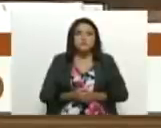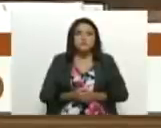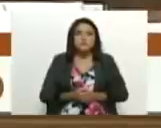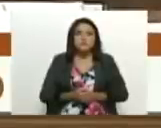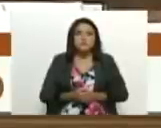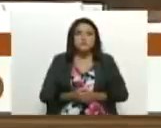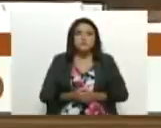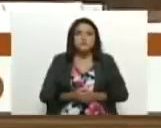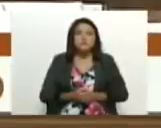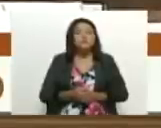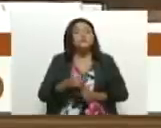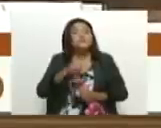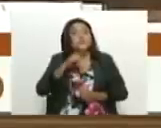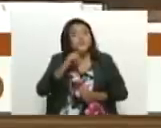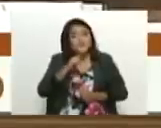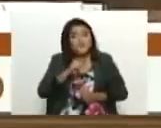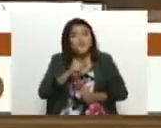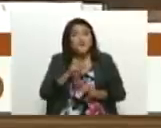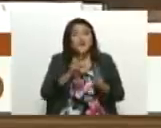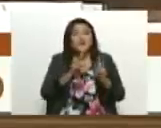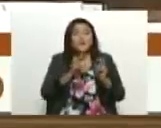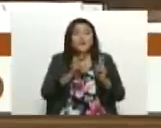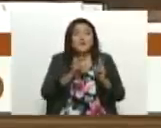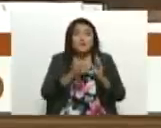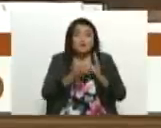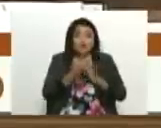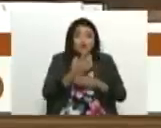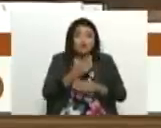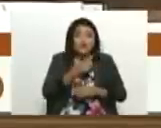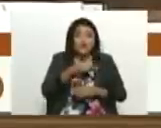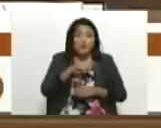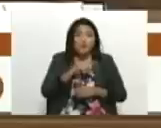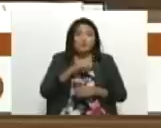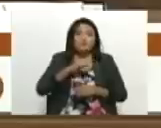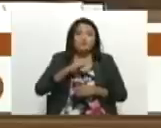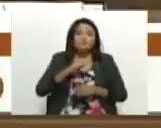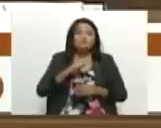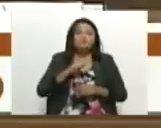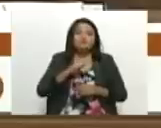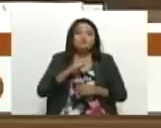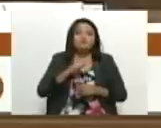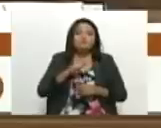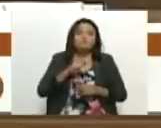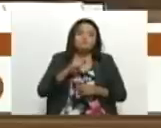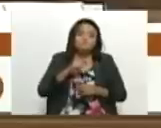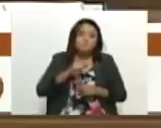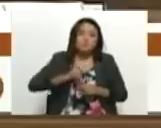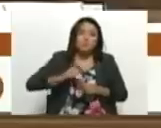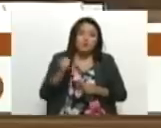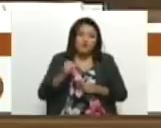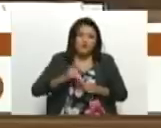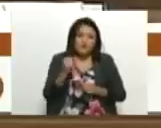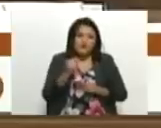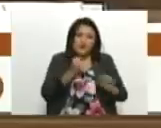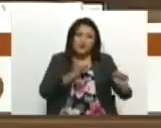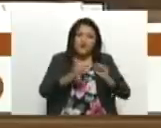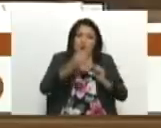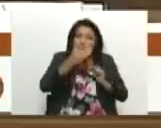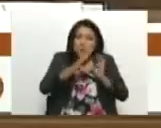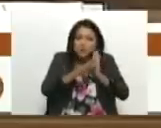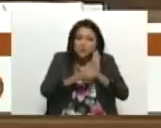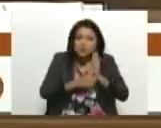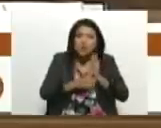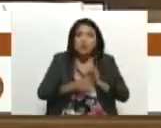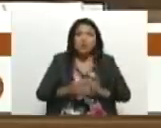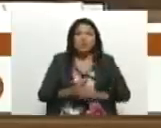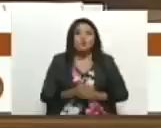Ese órgano novedoso, que además puede recurrir a distintas instancias